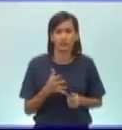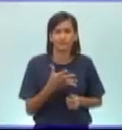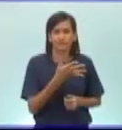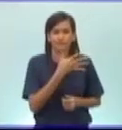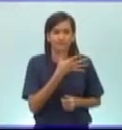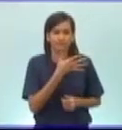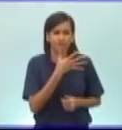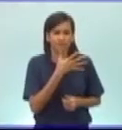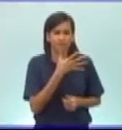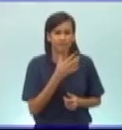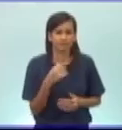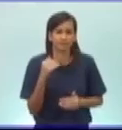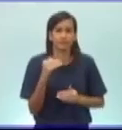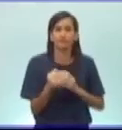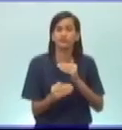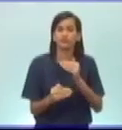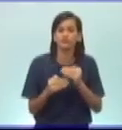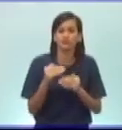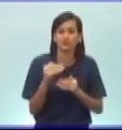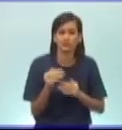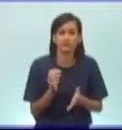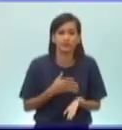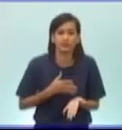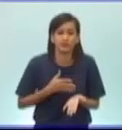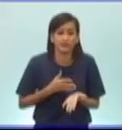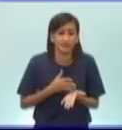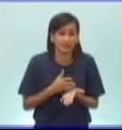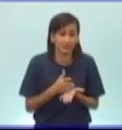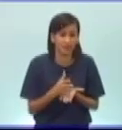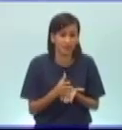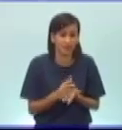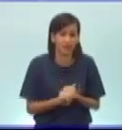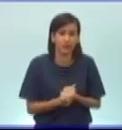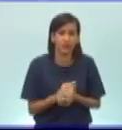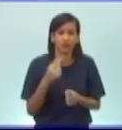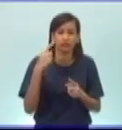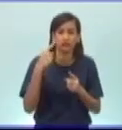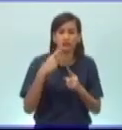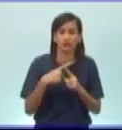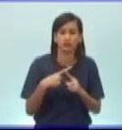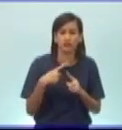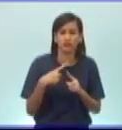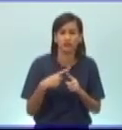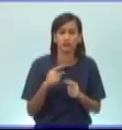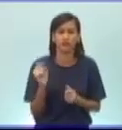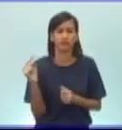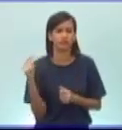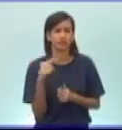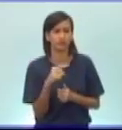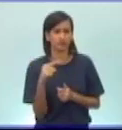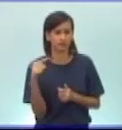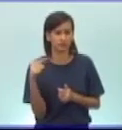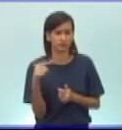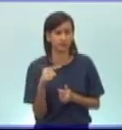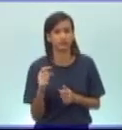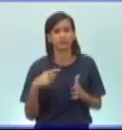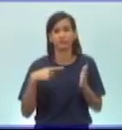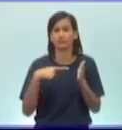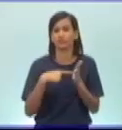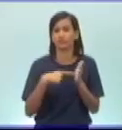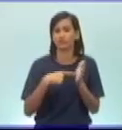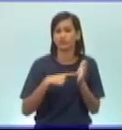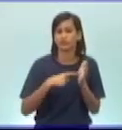parecidos a los procedimientos que se siguen para adicionar, sustraer,